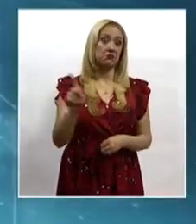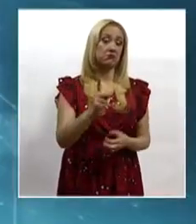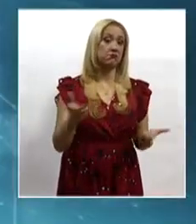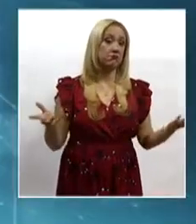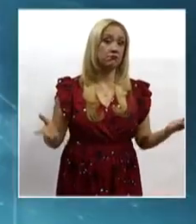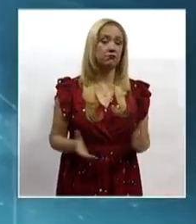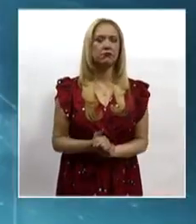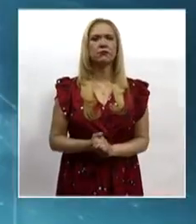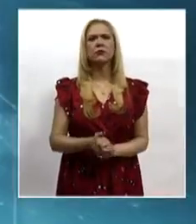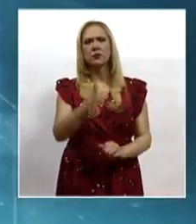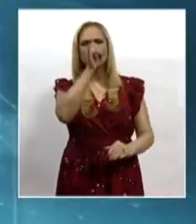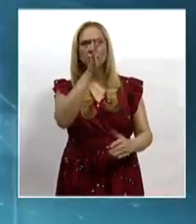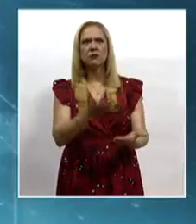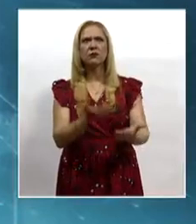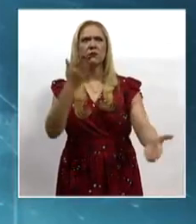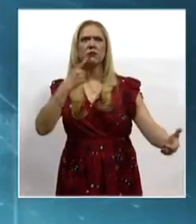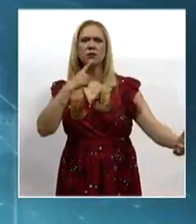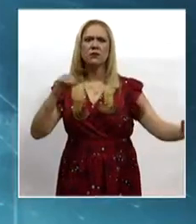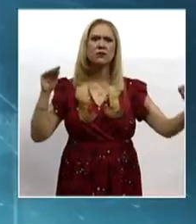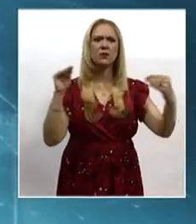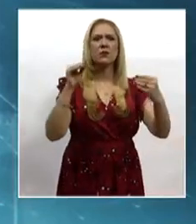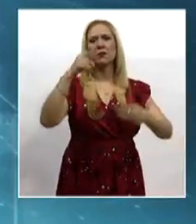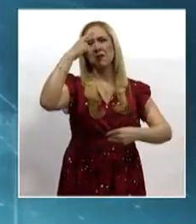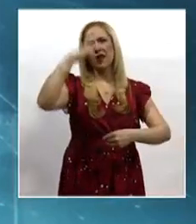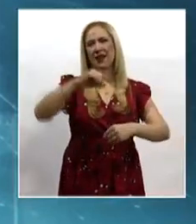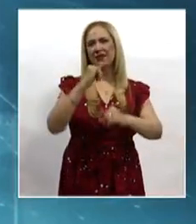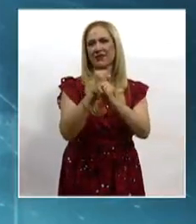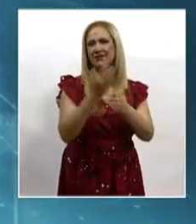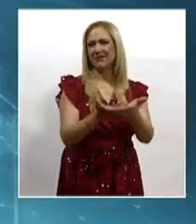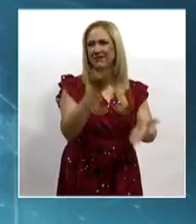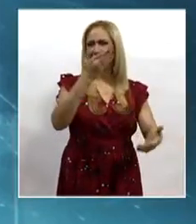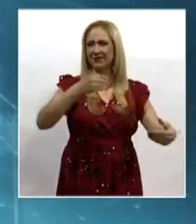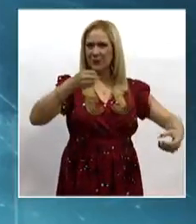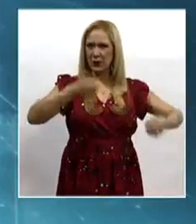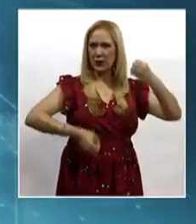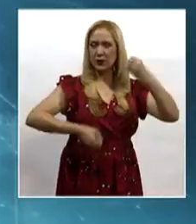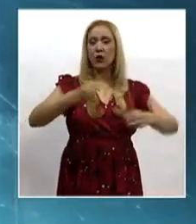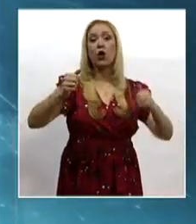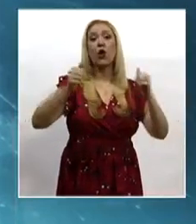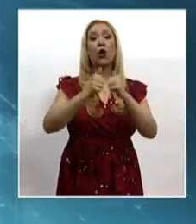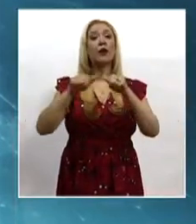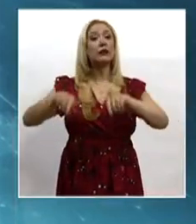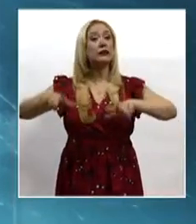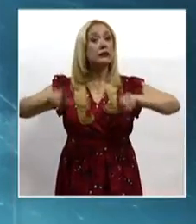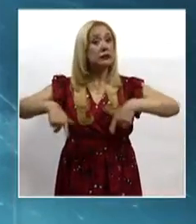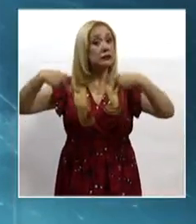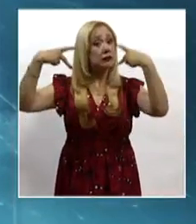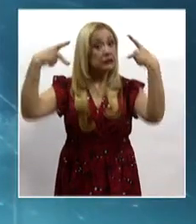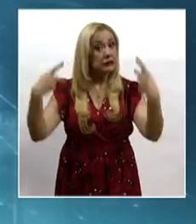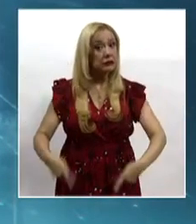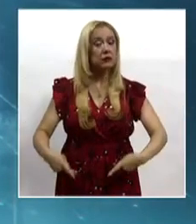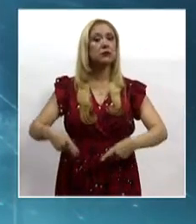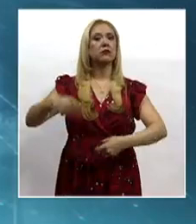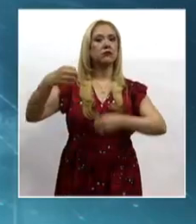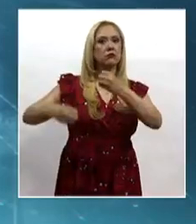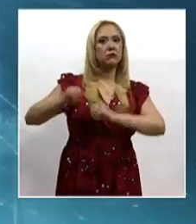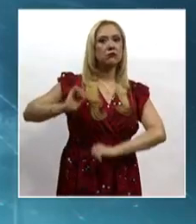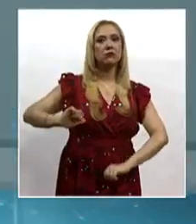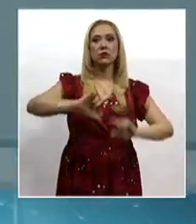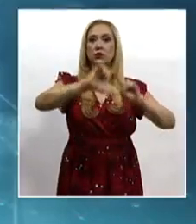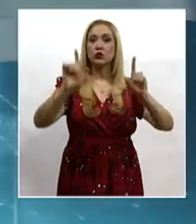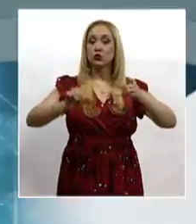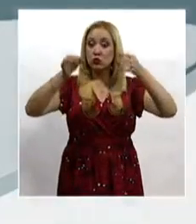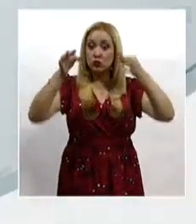Todo medio de impugnación en el juicio en línea debe tramitarse a través del portal del Poder Judicial, determinó la segunda